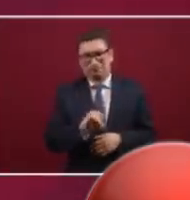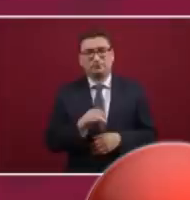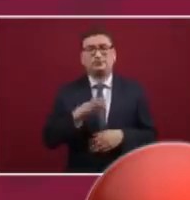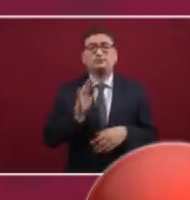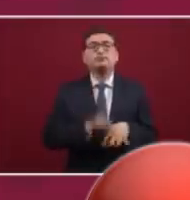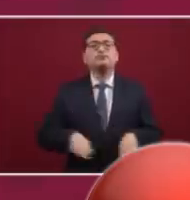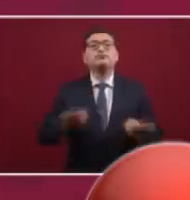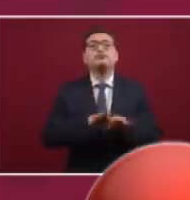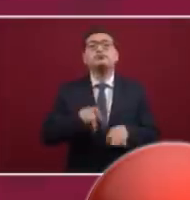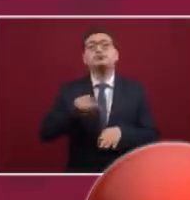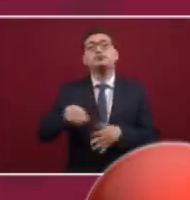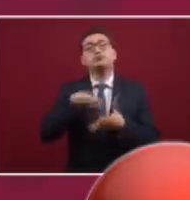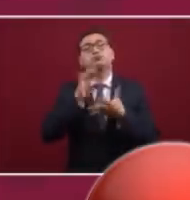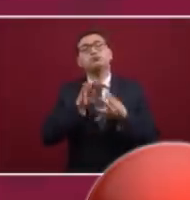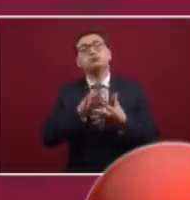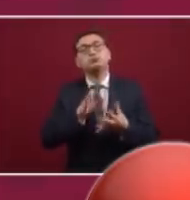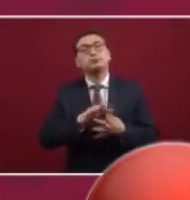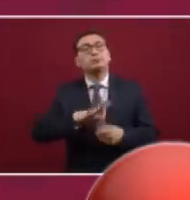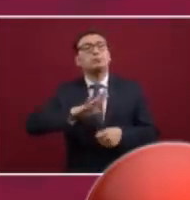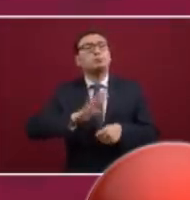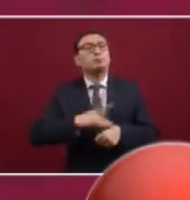los argumentos.